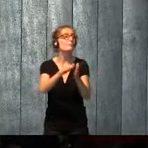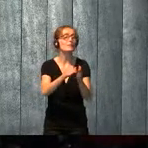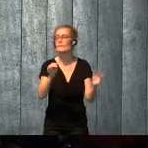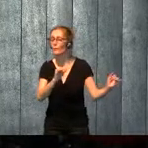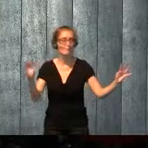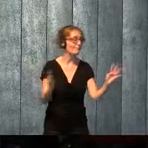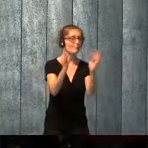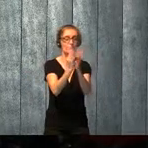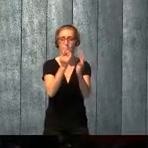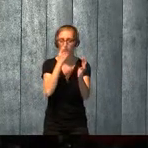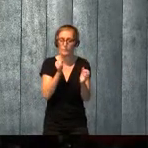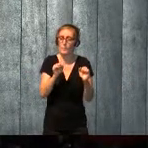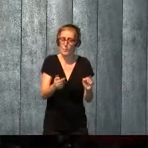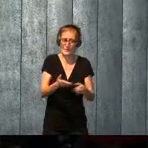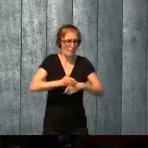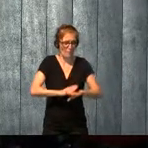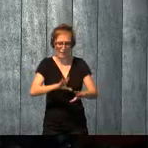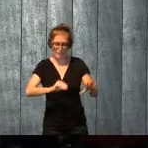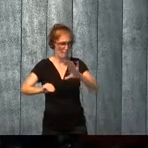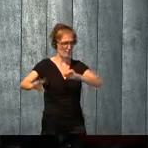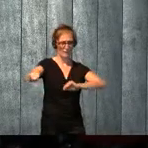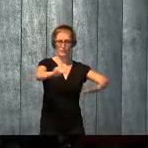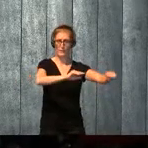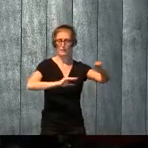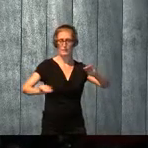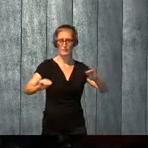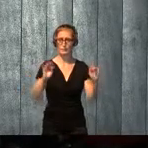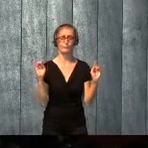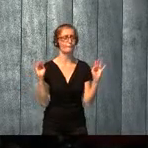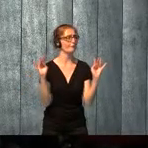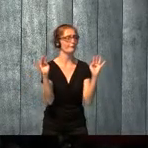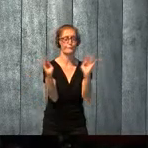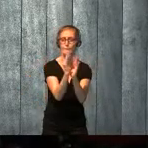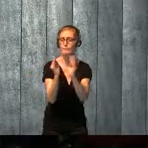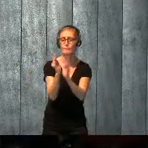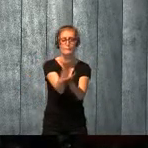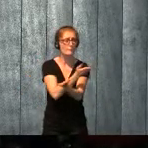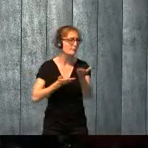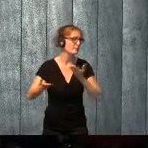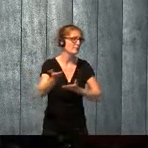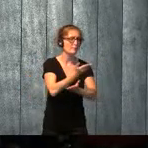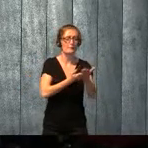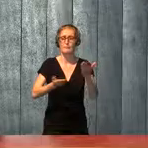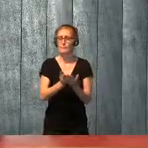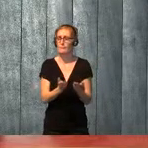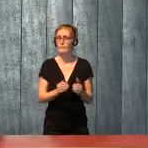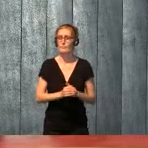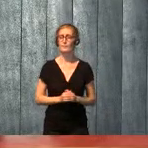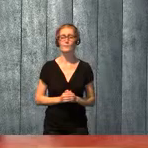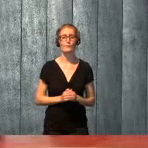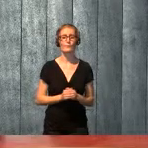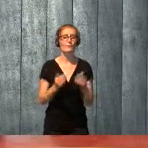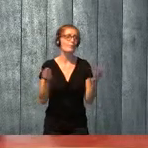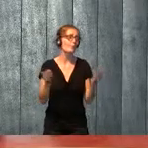personas, con espacios relacionales para juntarse las personas. Una ciudad